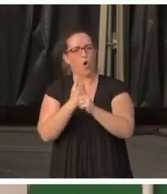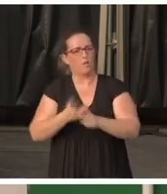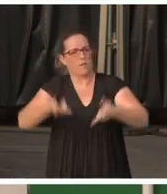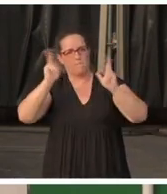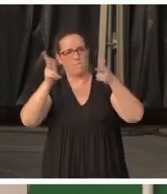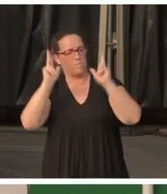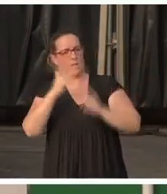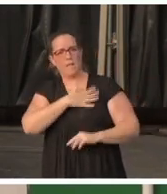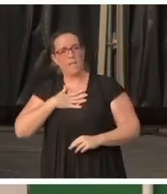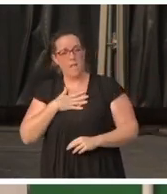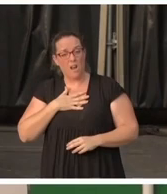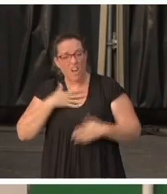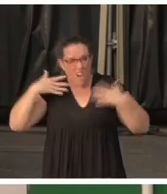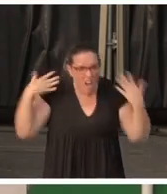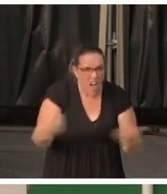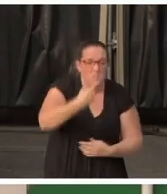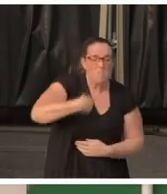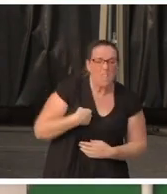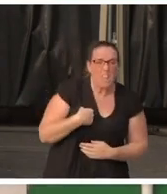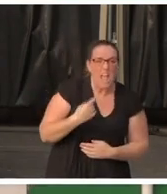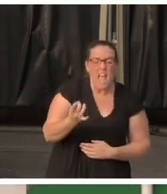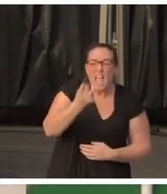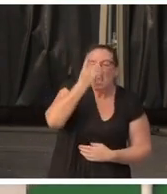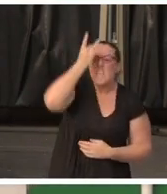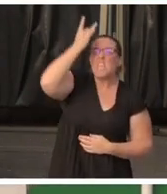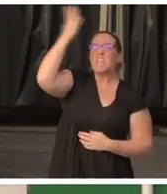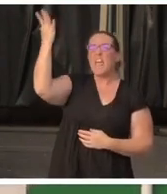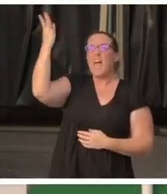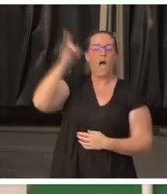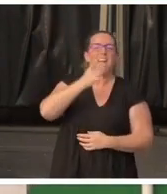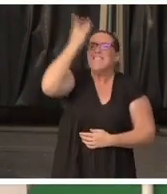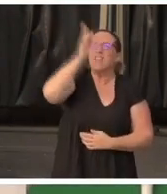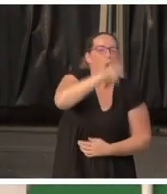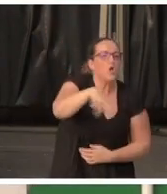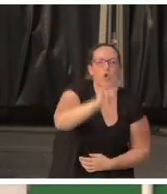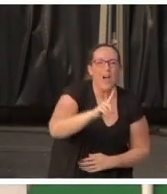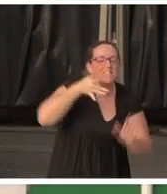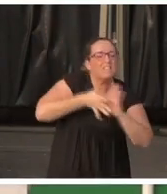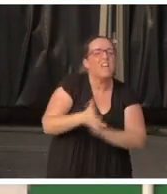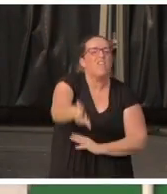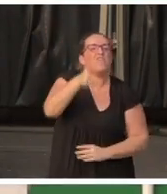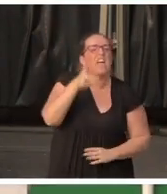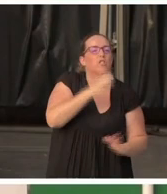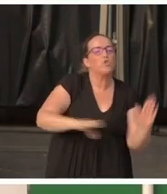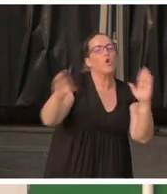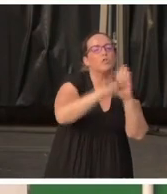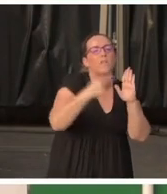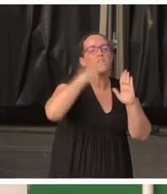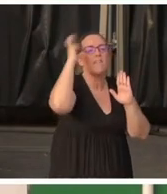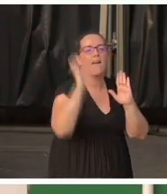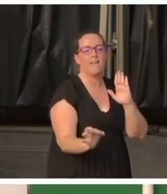y tienen la osadía de llamar ideología a lo que son derechos y valores fundamentales constitucionales.